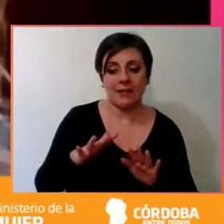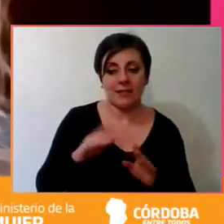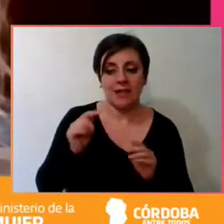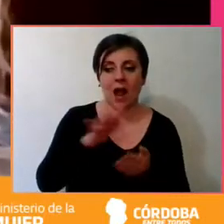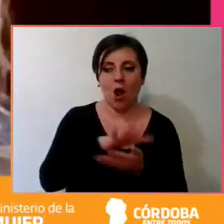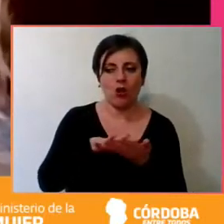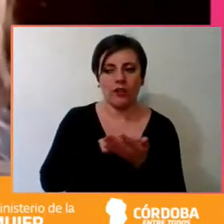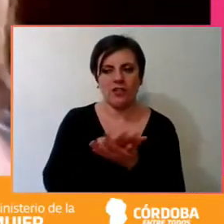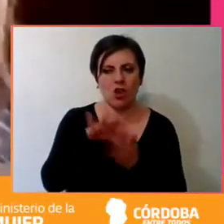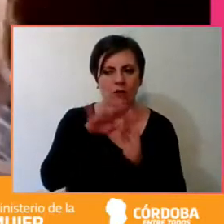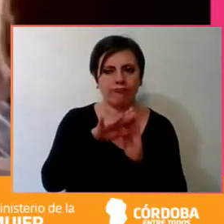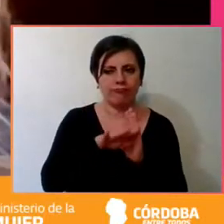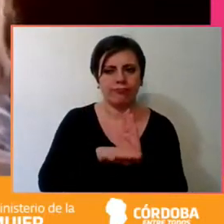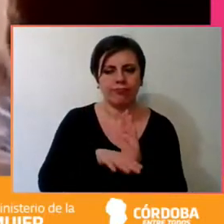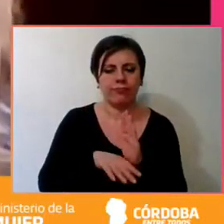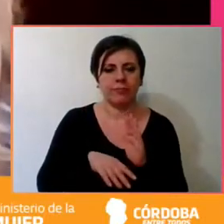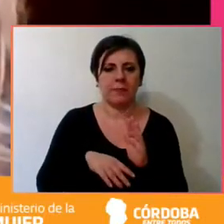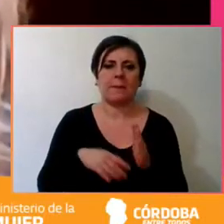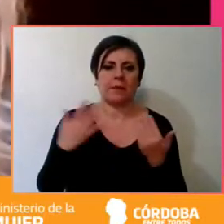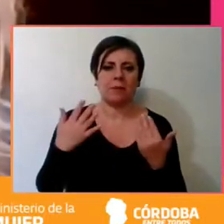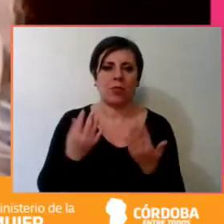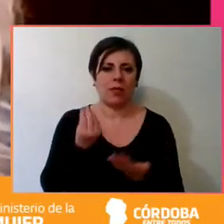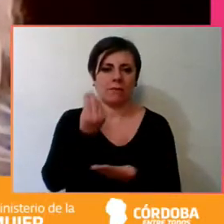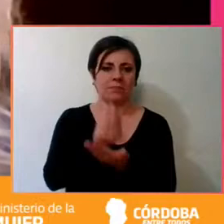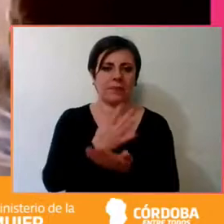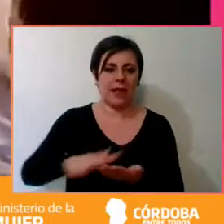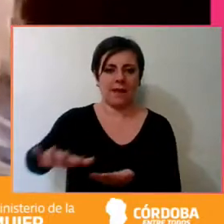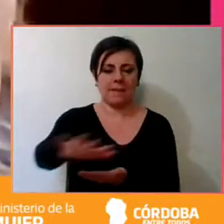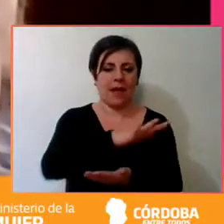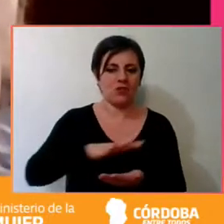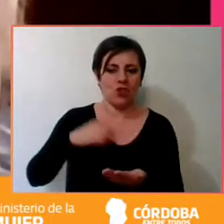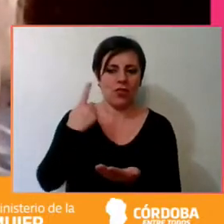del ejercicio de las mujeres para estar en los espacios de toma